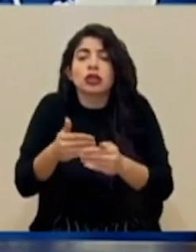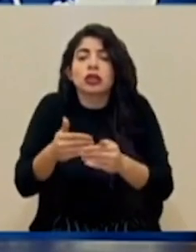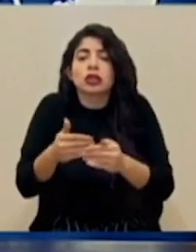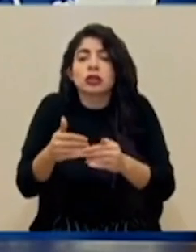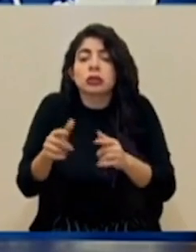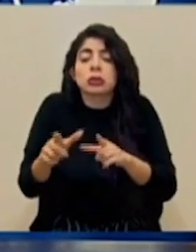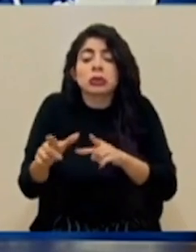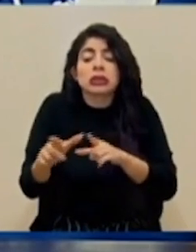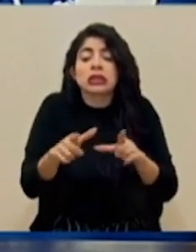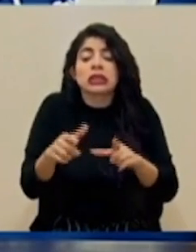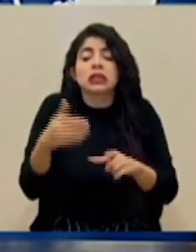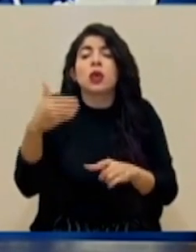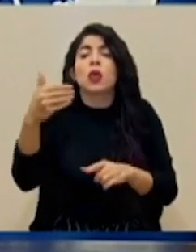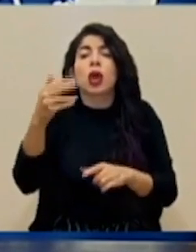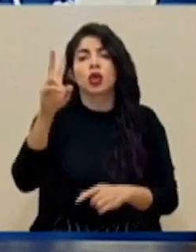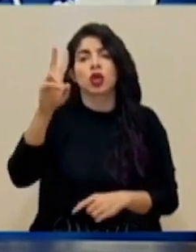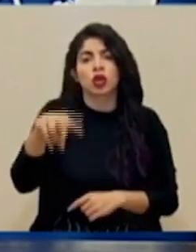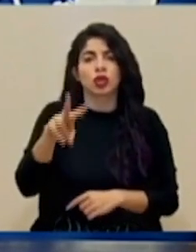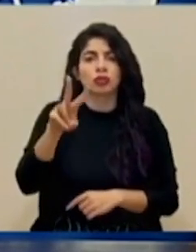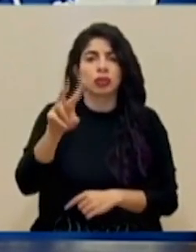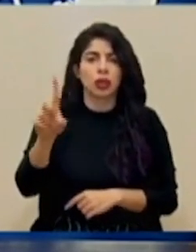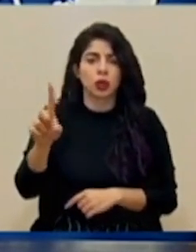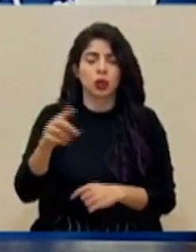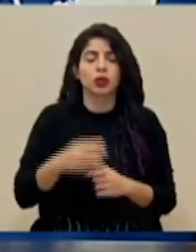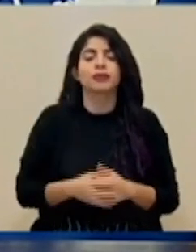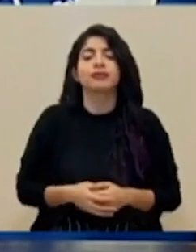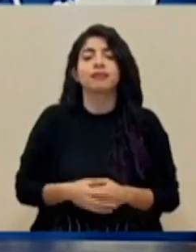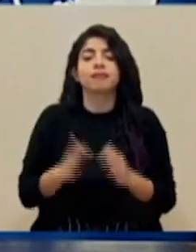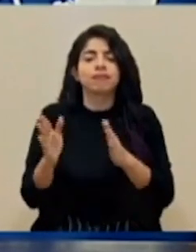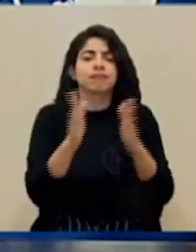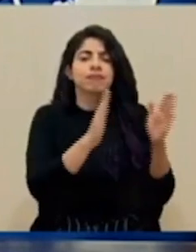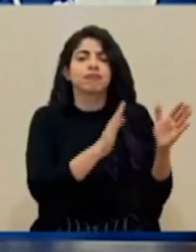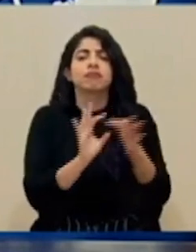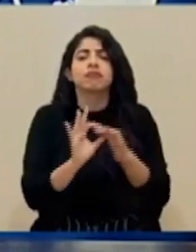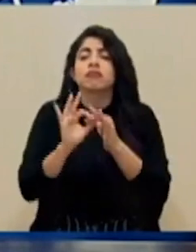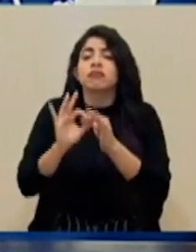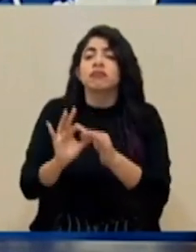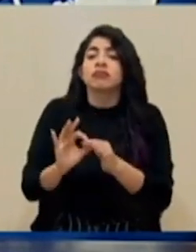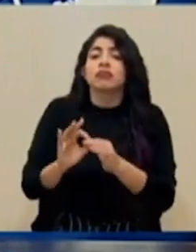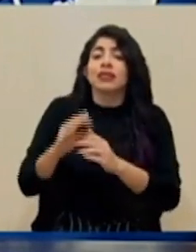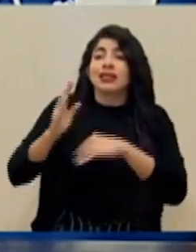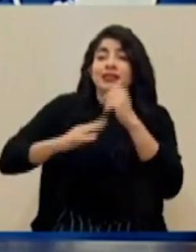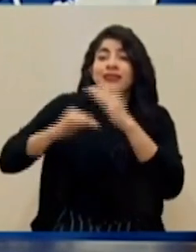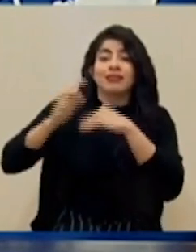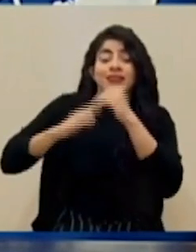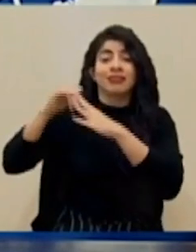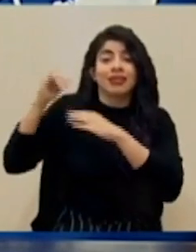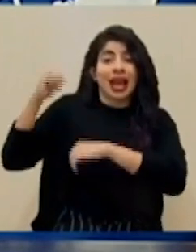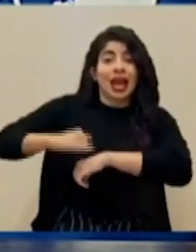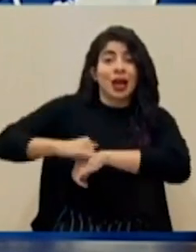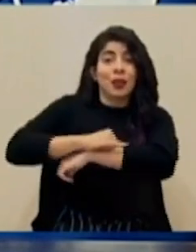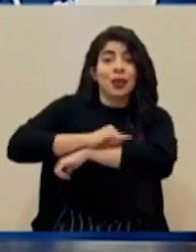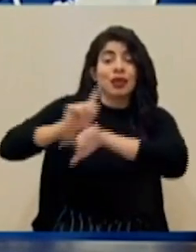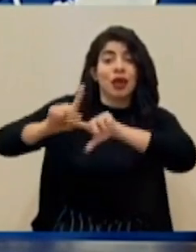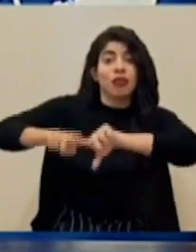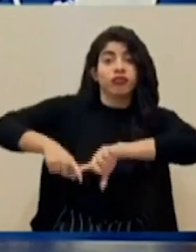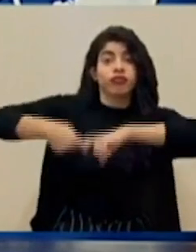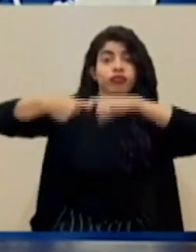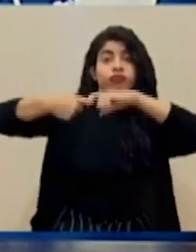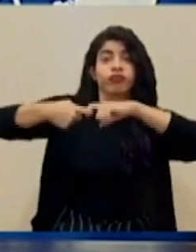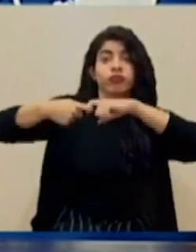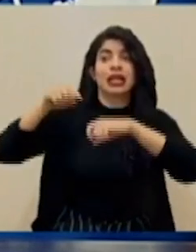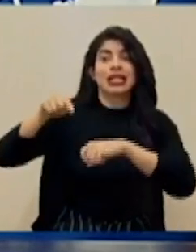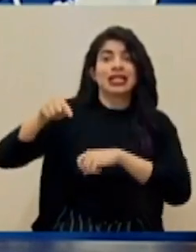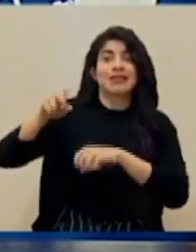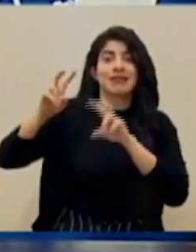el 2021. Respecto de la suspensión de obras en el aeropuerto, en la misma línea le quiero